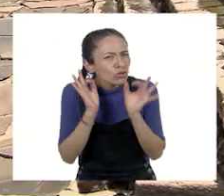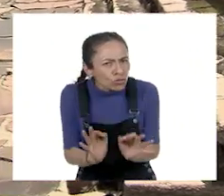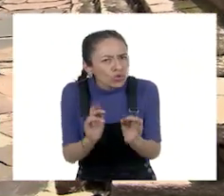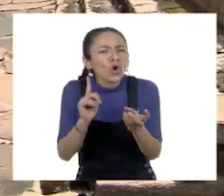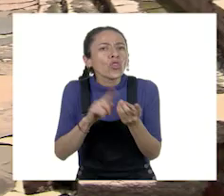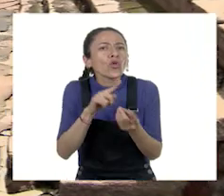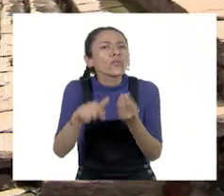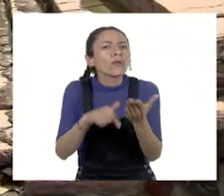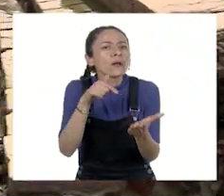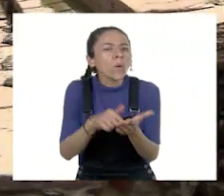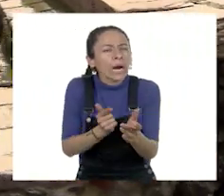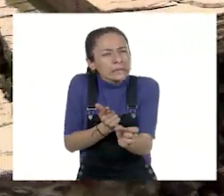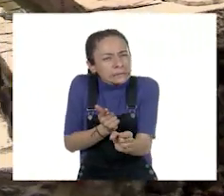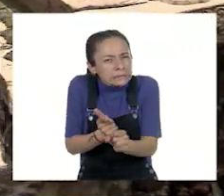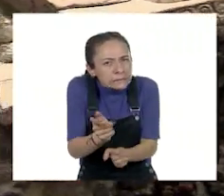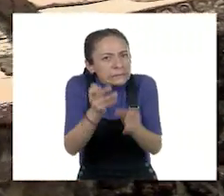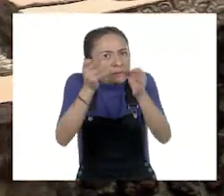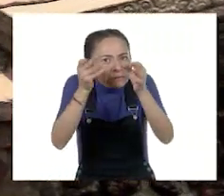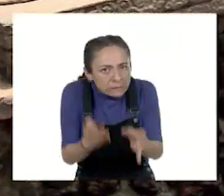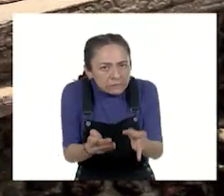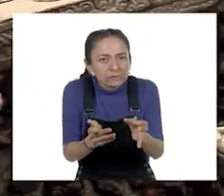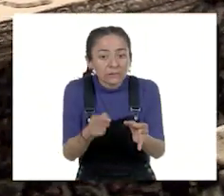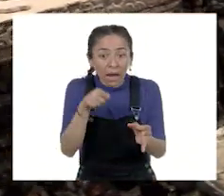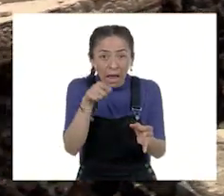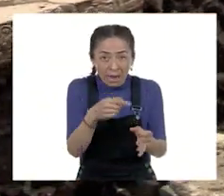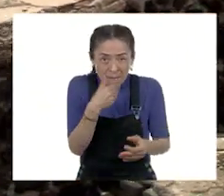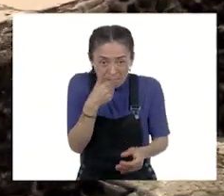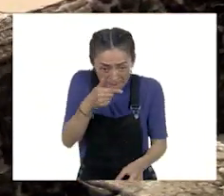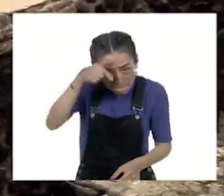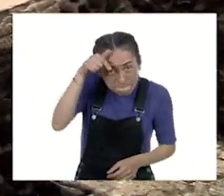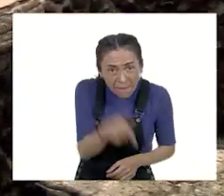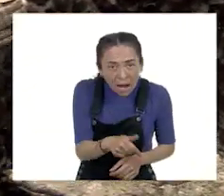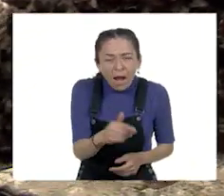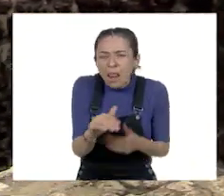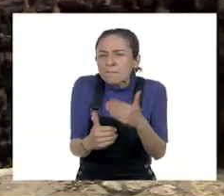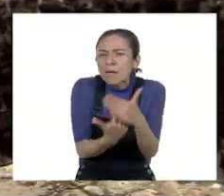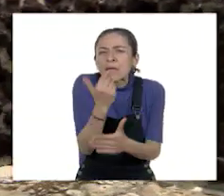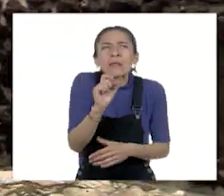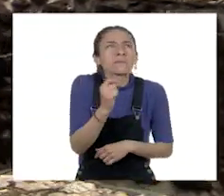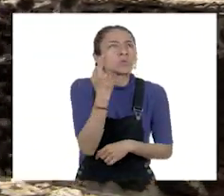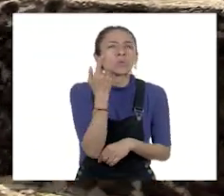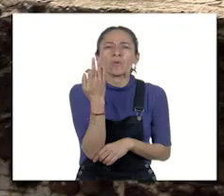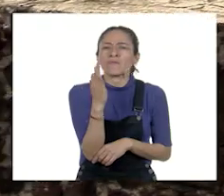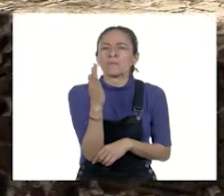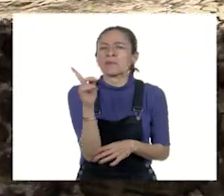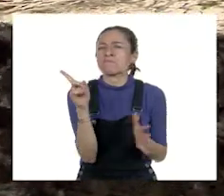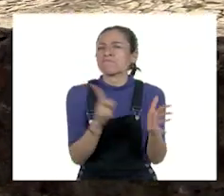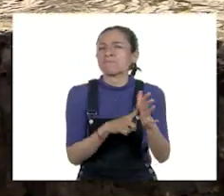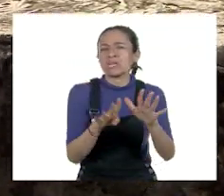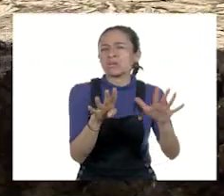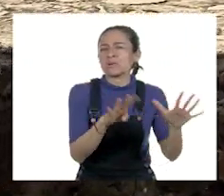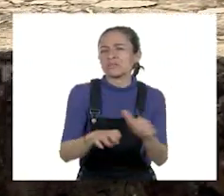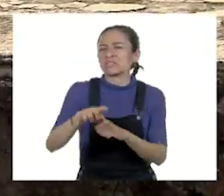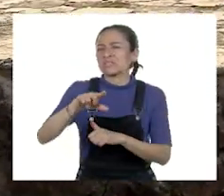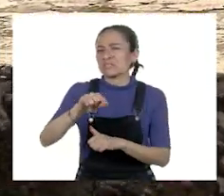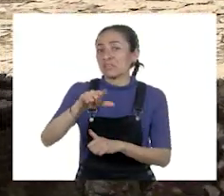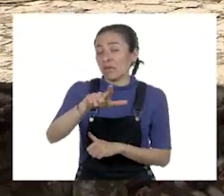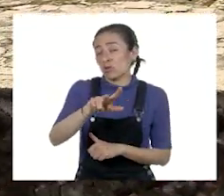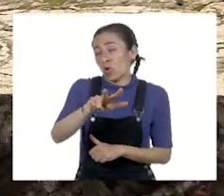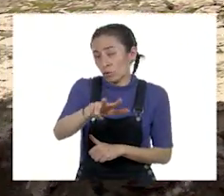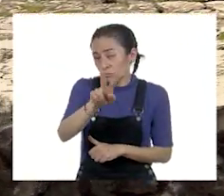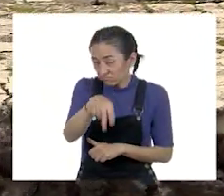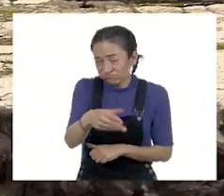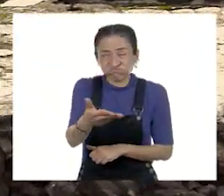fue localizado el original, que fue la madrugada del 21 de febrero de 1978, fíjate, hace muchos